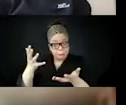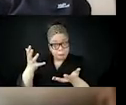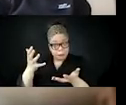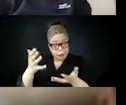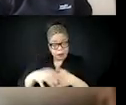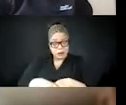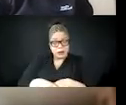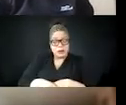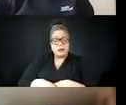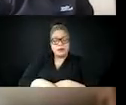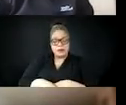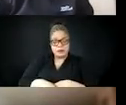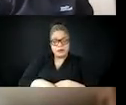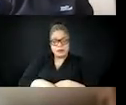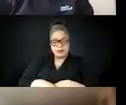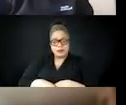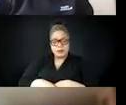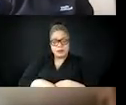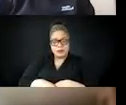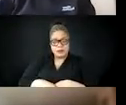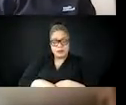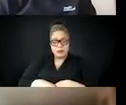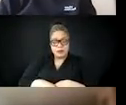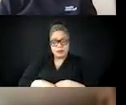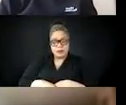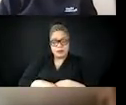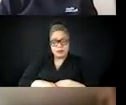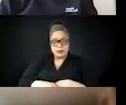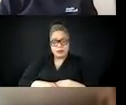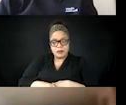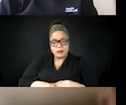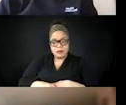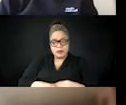él yo creo que la